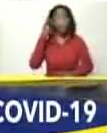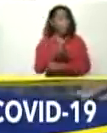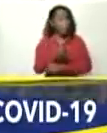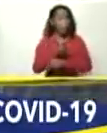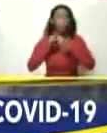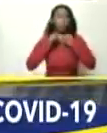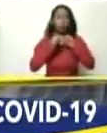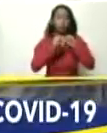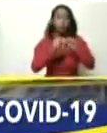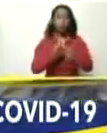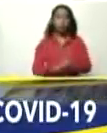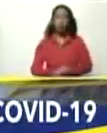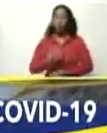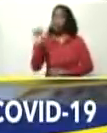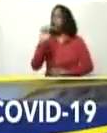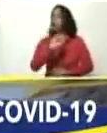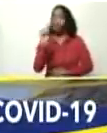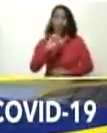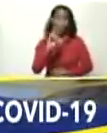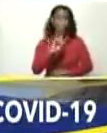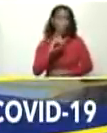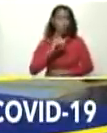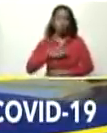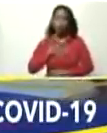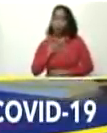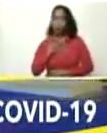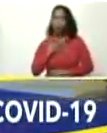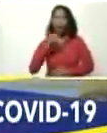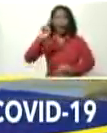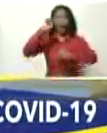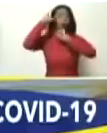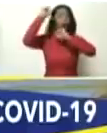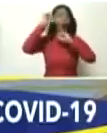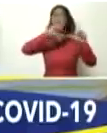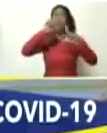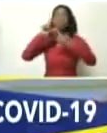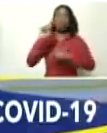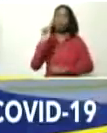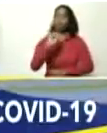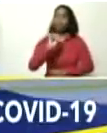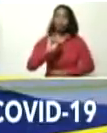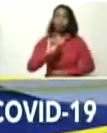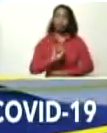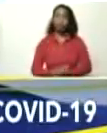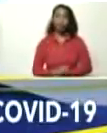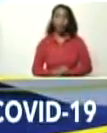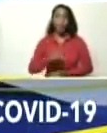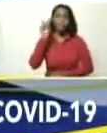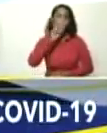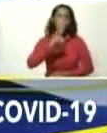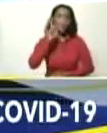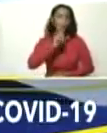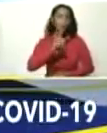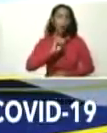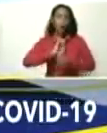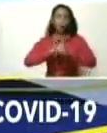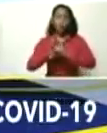continuar. No se puede cantar victoria. Es mentira